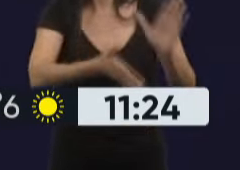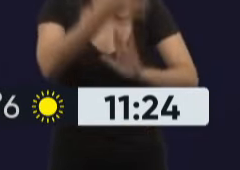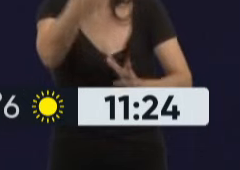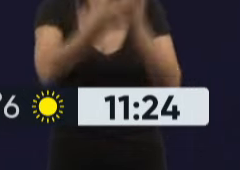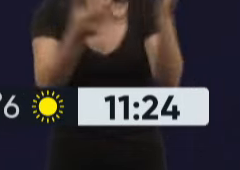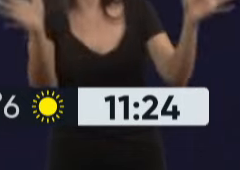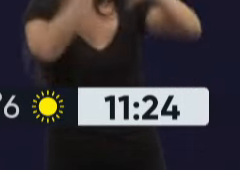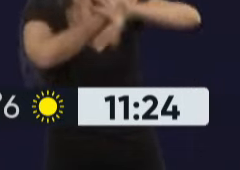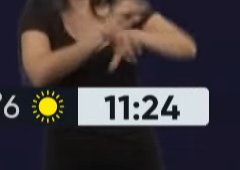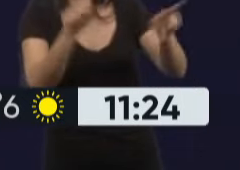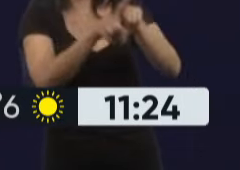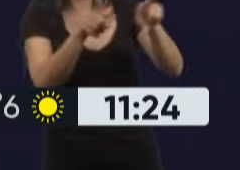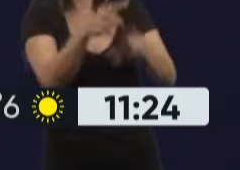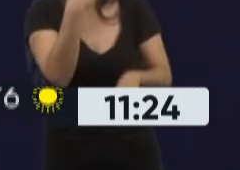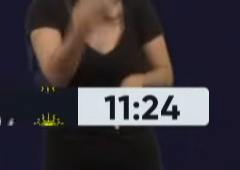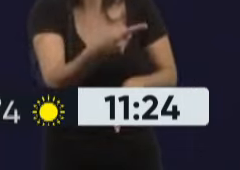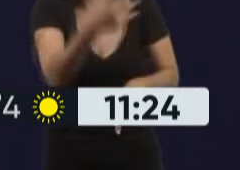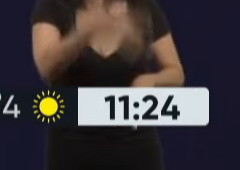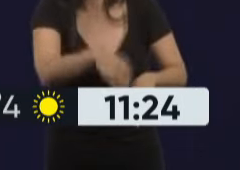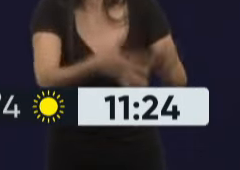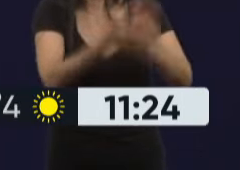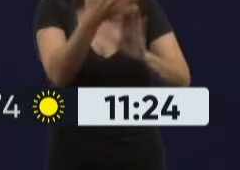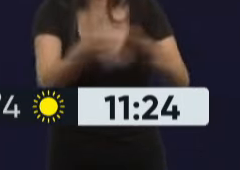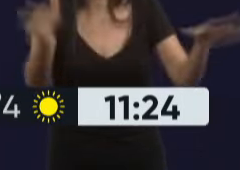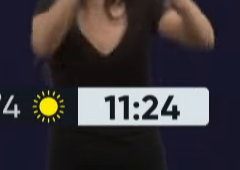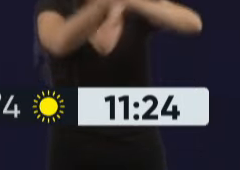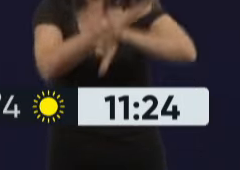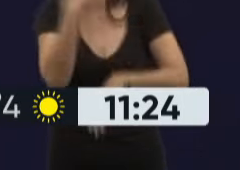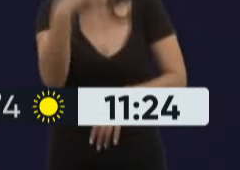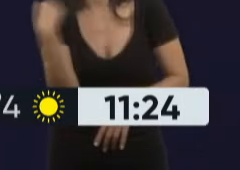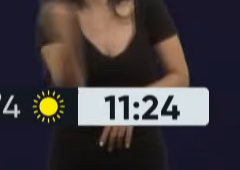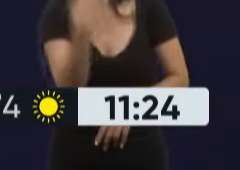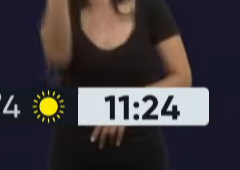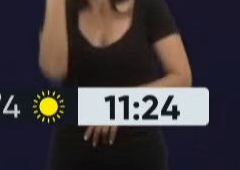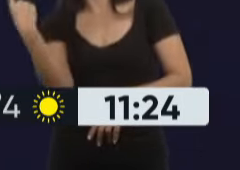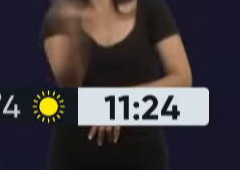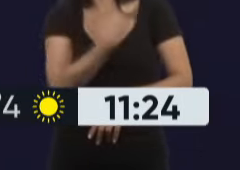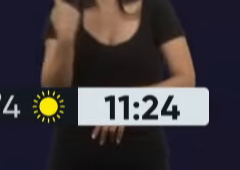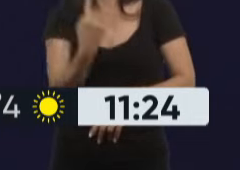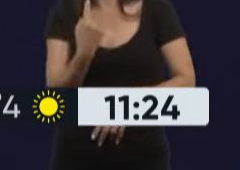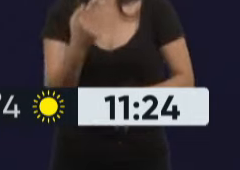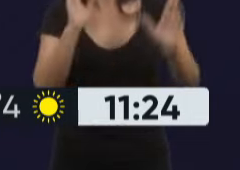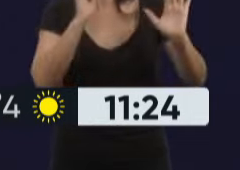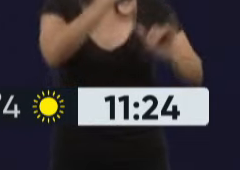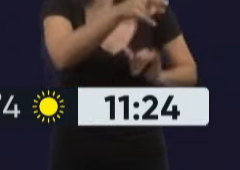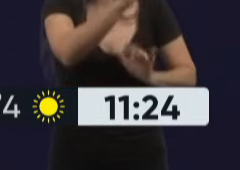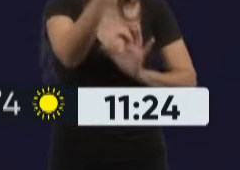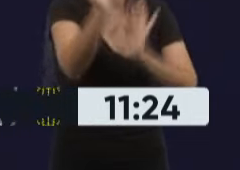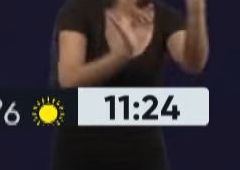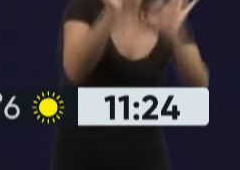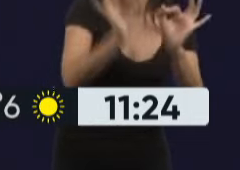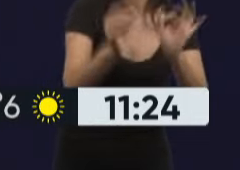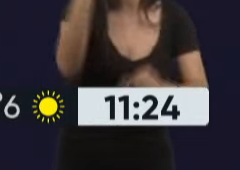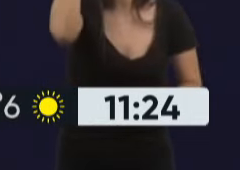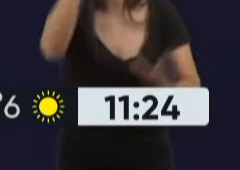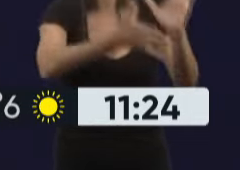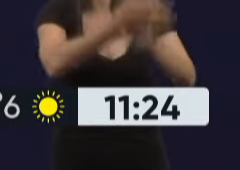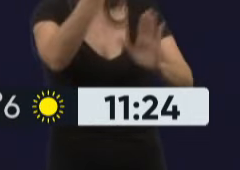expectativas y converja lo que nosotros estamos planteando no dejan de ser por supuesto estimaciones eh